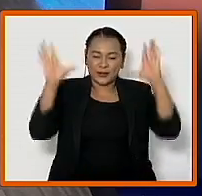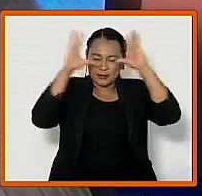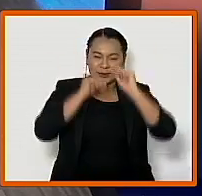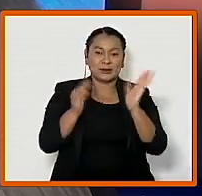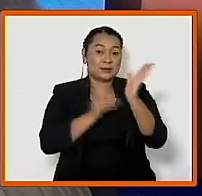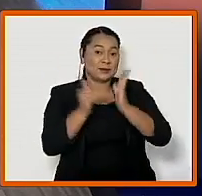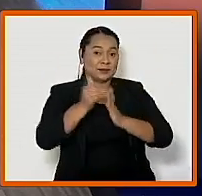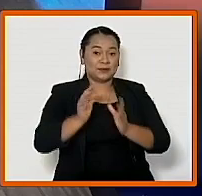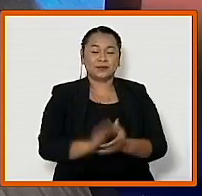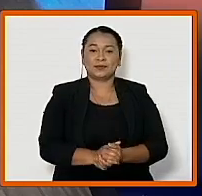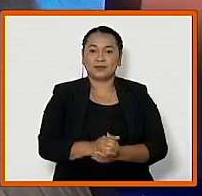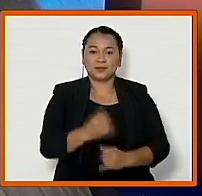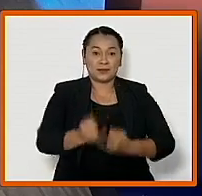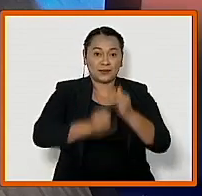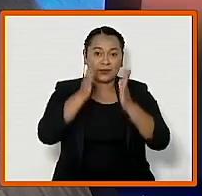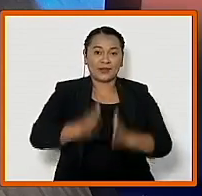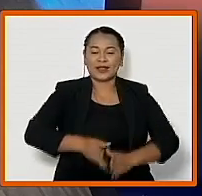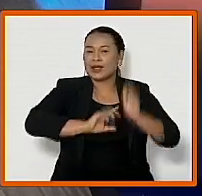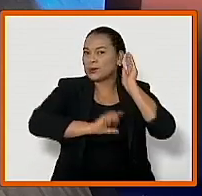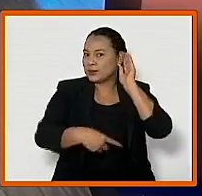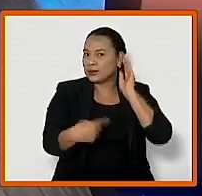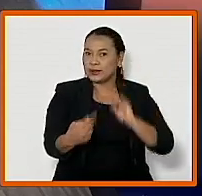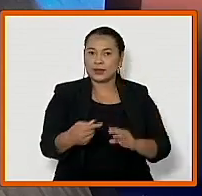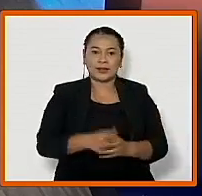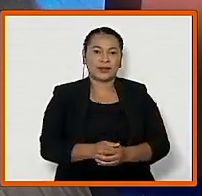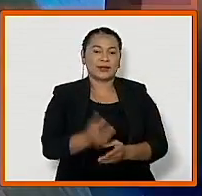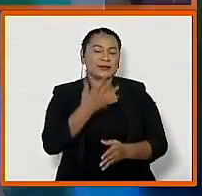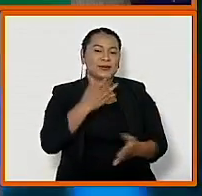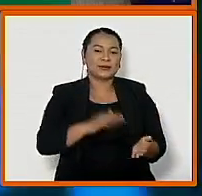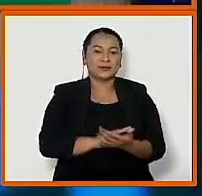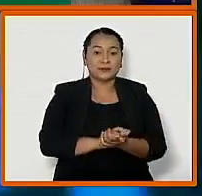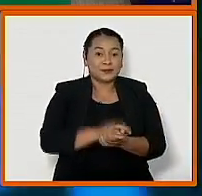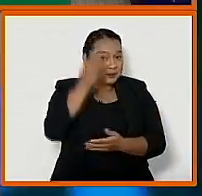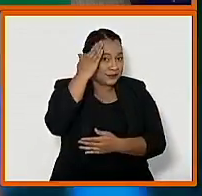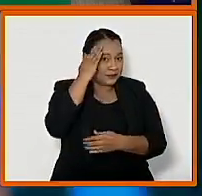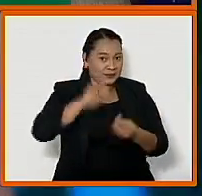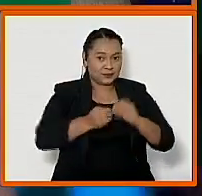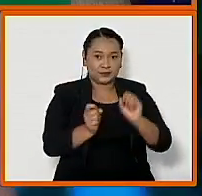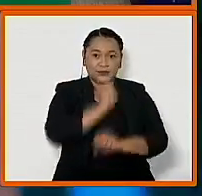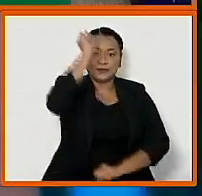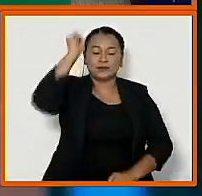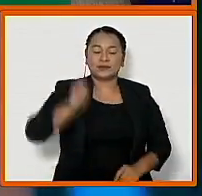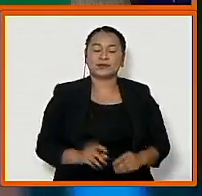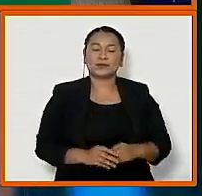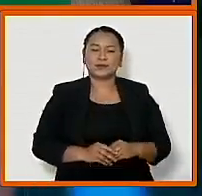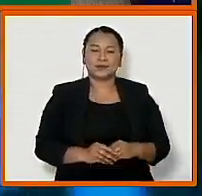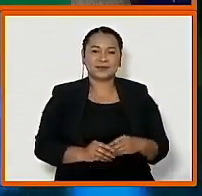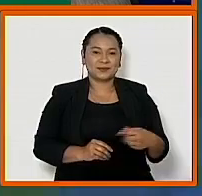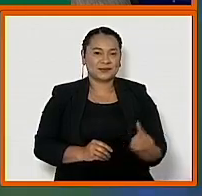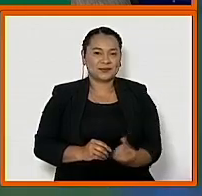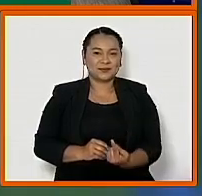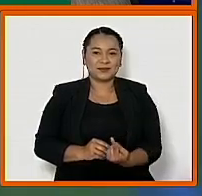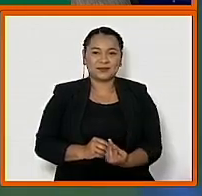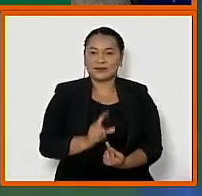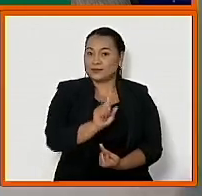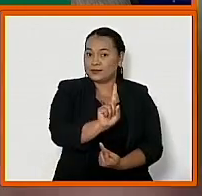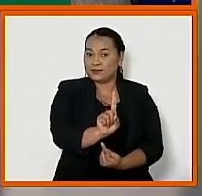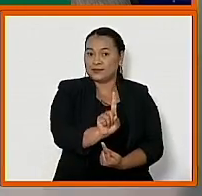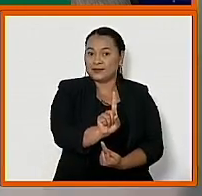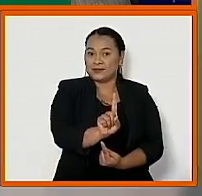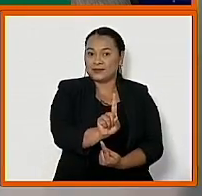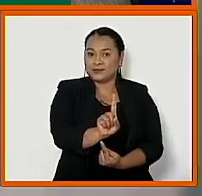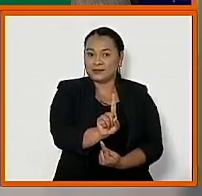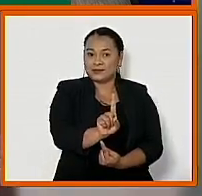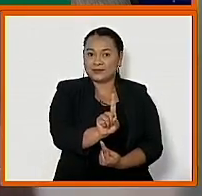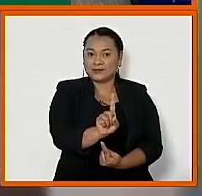si en esta mañana sos jugador para diaria, te deseo suerte. El primer dígito afortunado es... Este es el 1. Si sos jugador para la línea